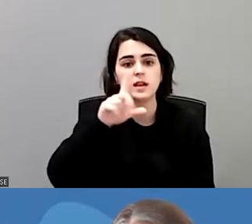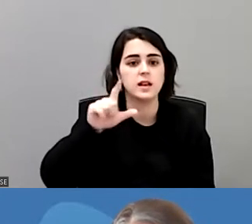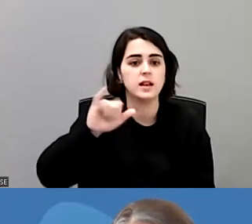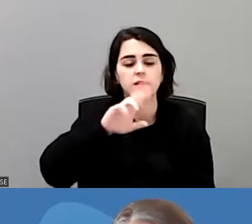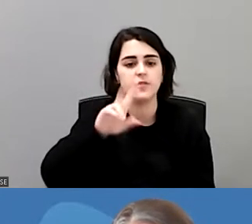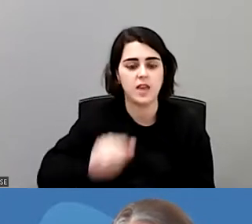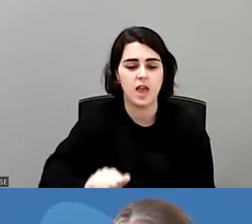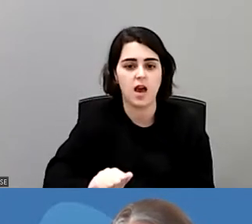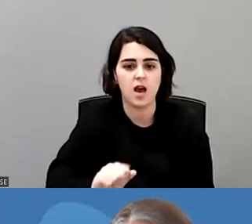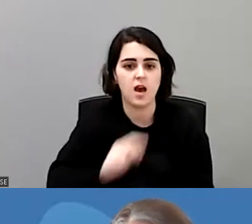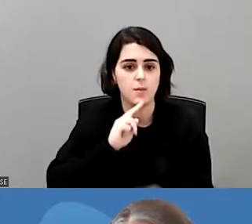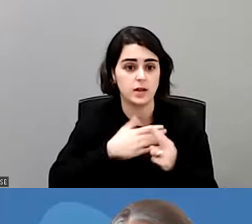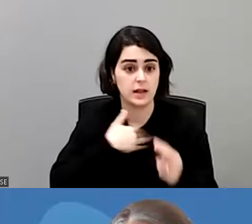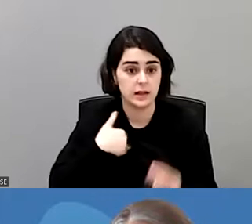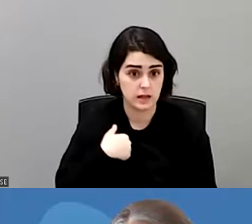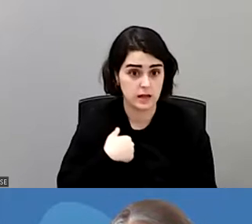Silvia, si quieres responder.